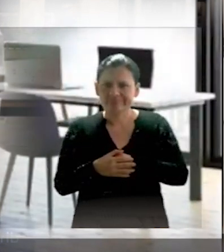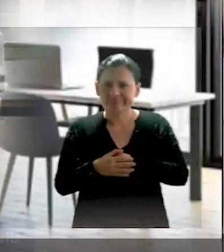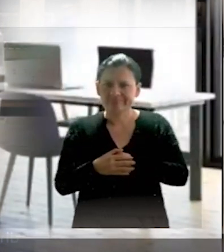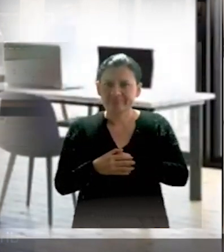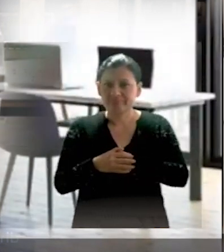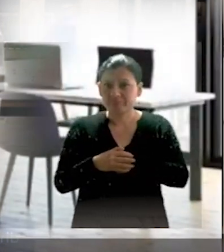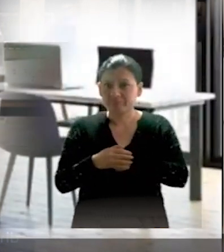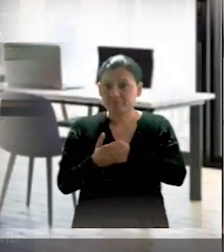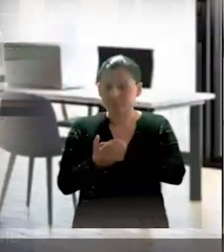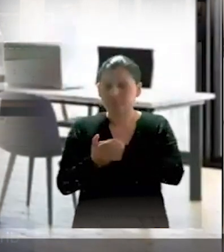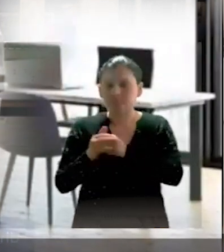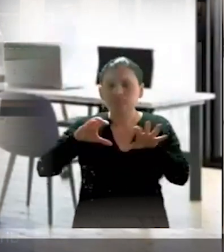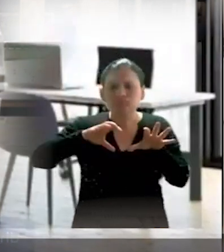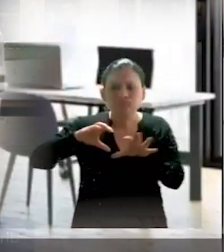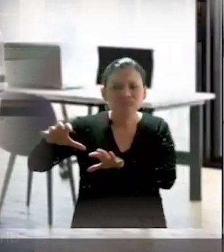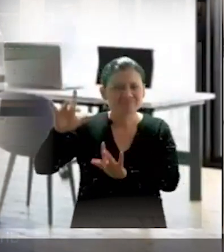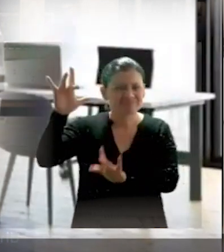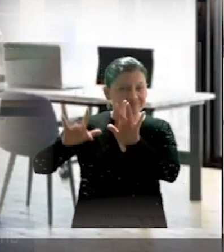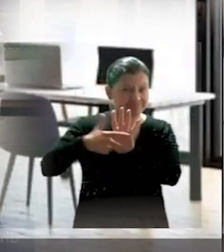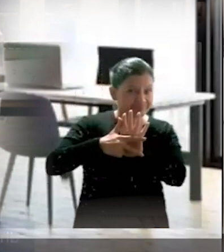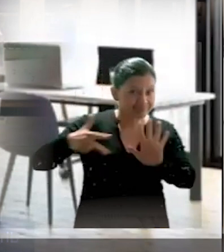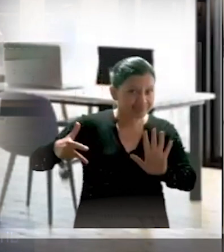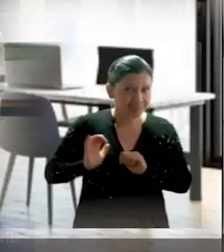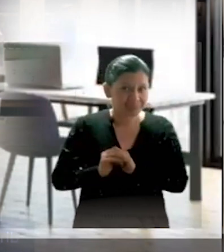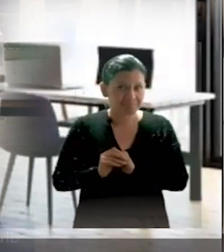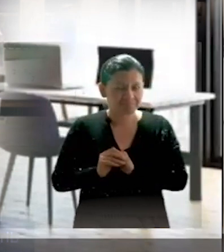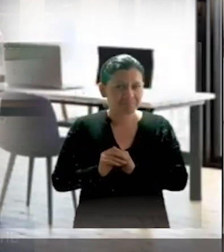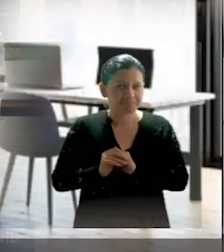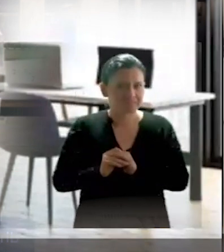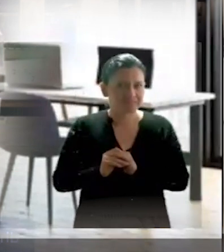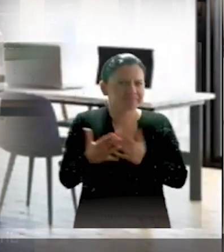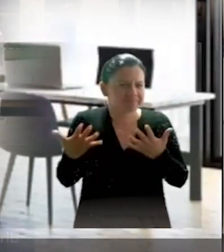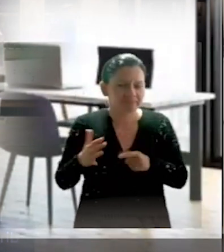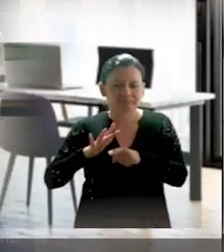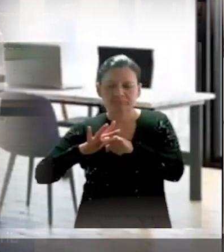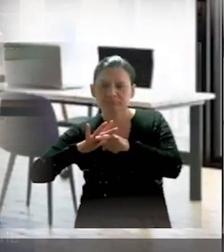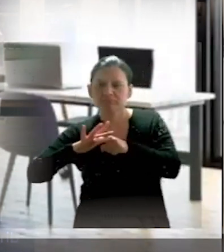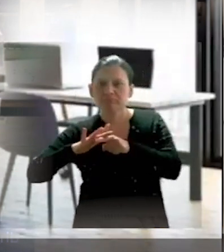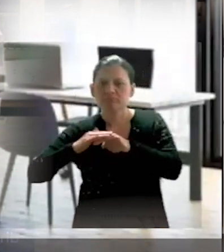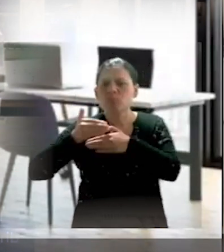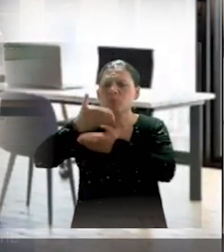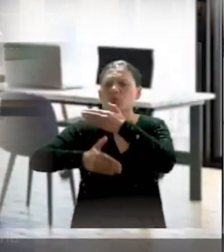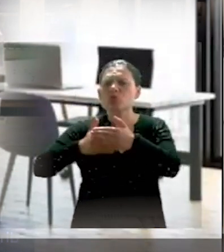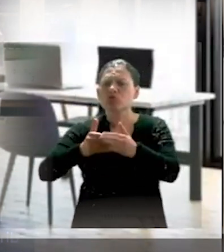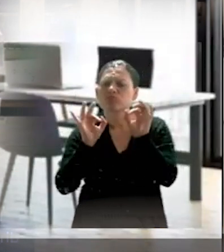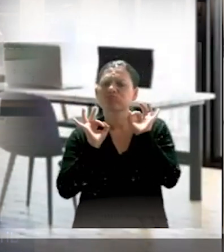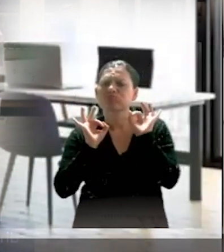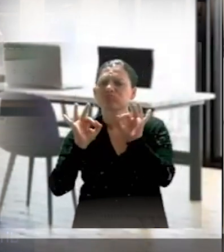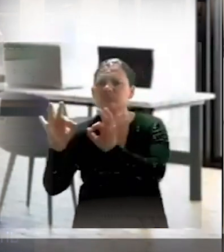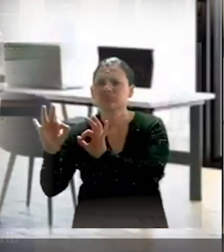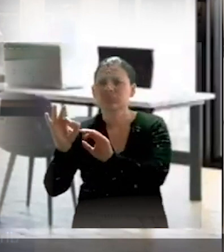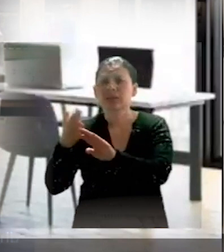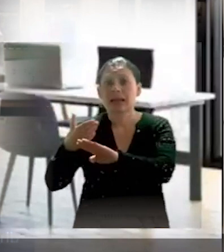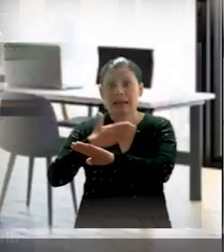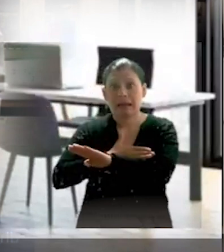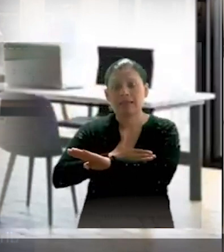incursionando en una conducta inconstitucional al estar vulnerando el debido proceso por no haber